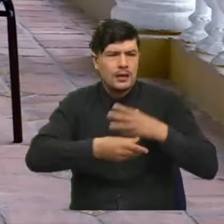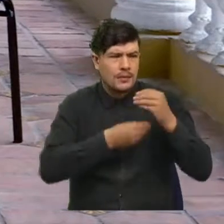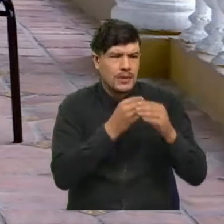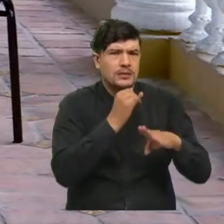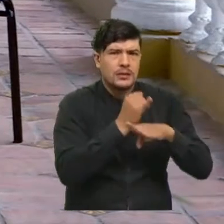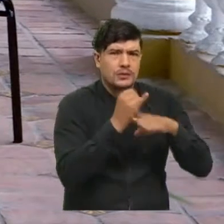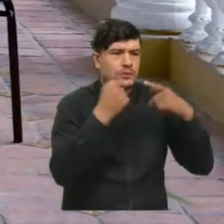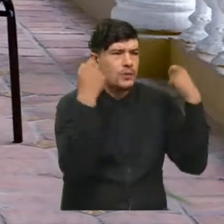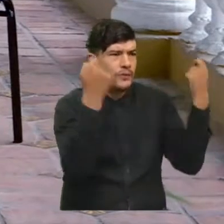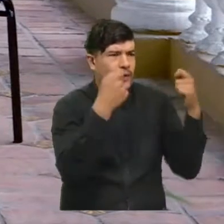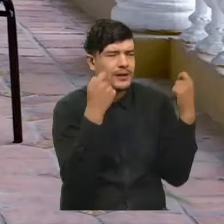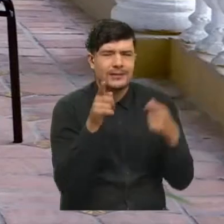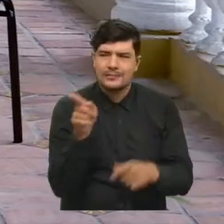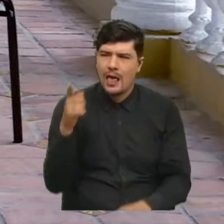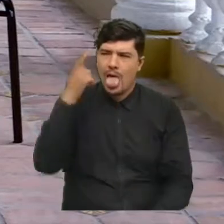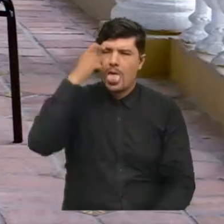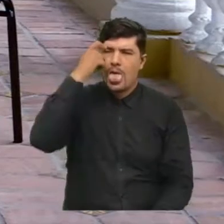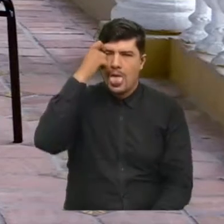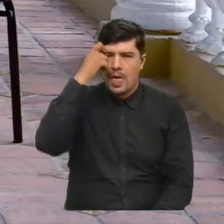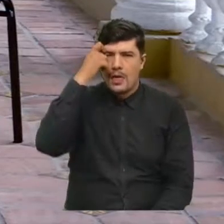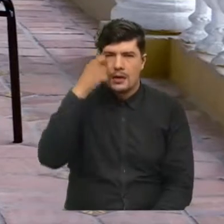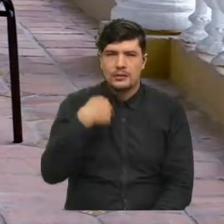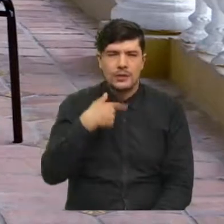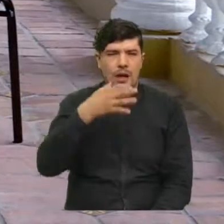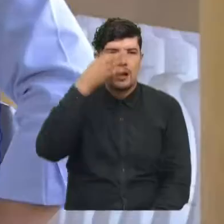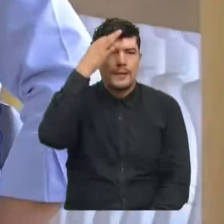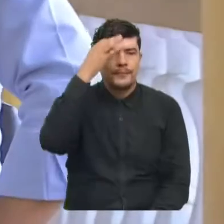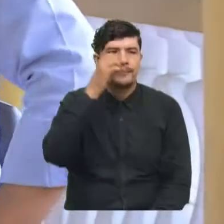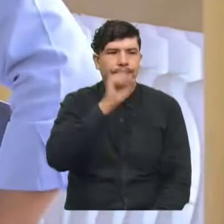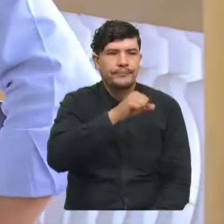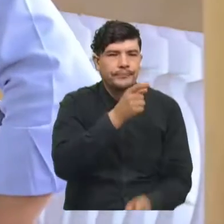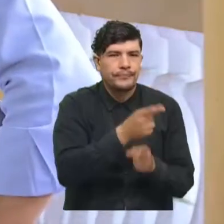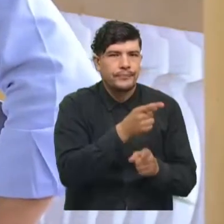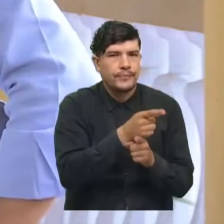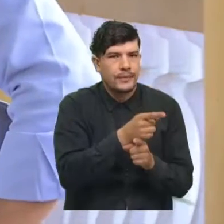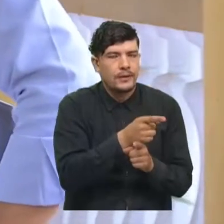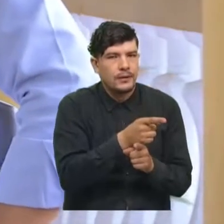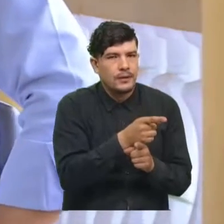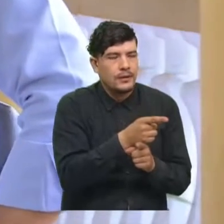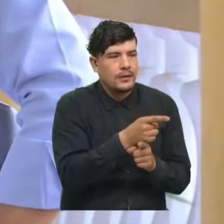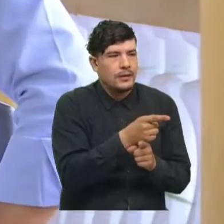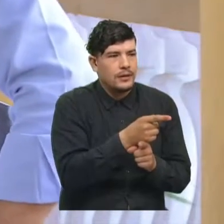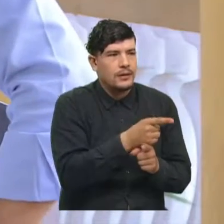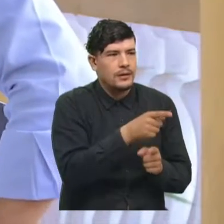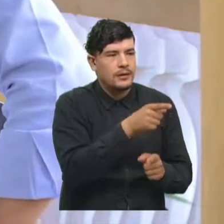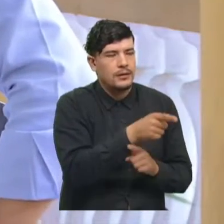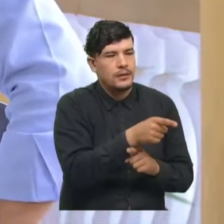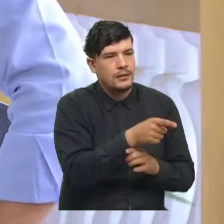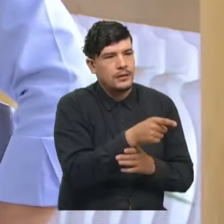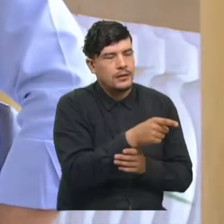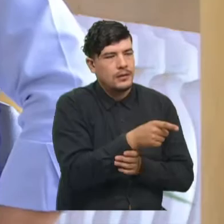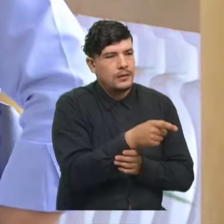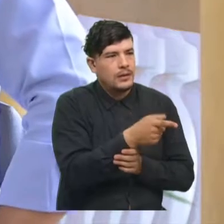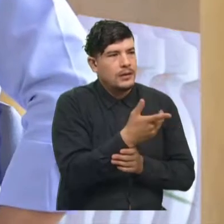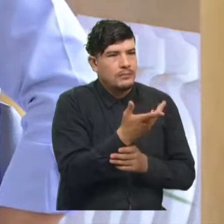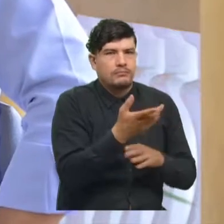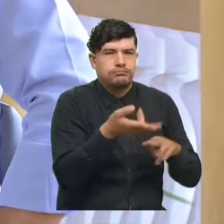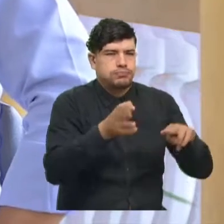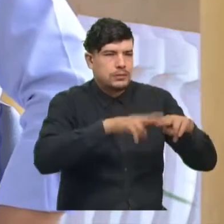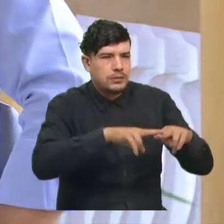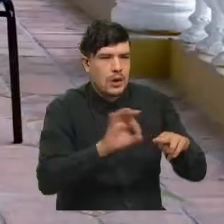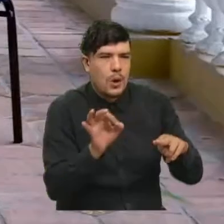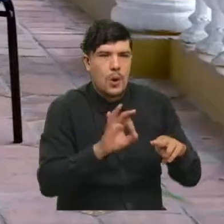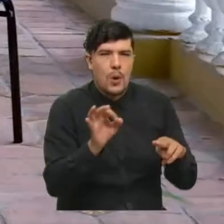usted me lo hizo recordar también digamos con el congelamiento de los créditos de las tasas de interés